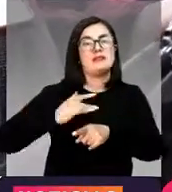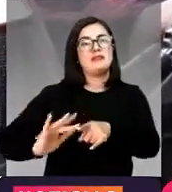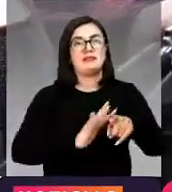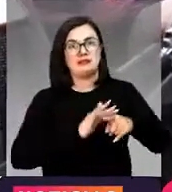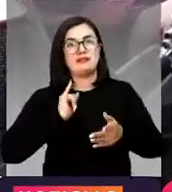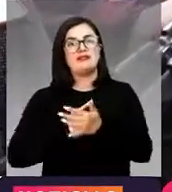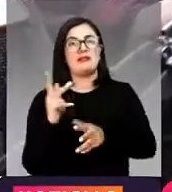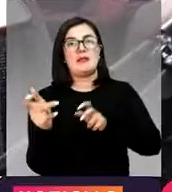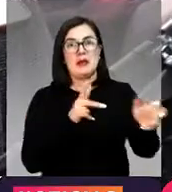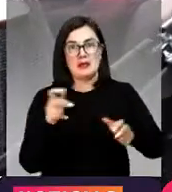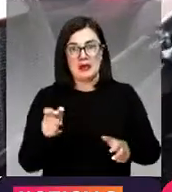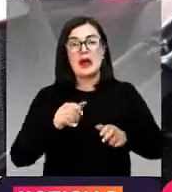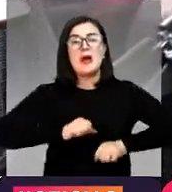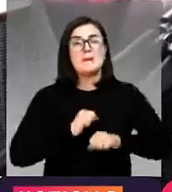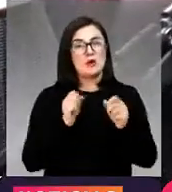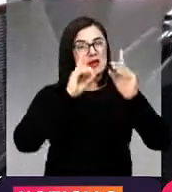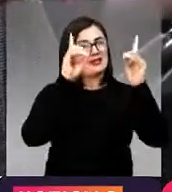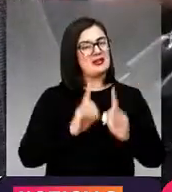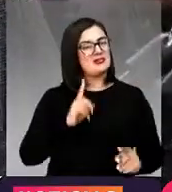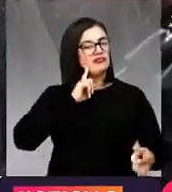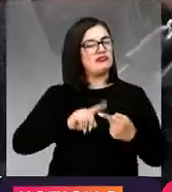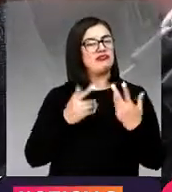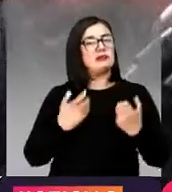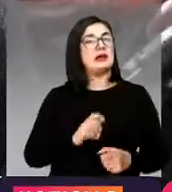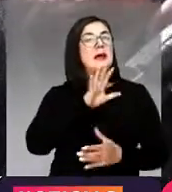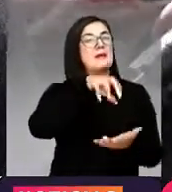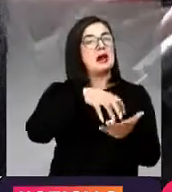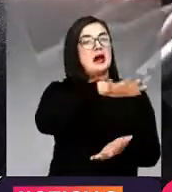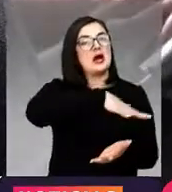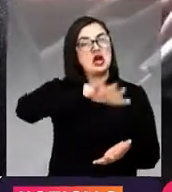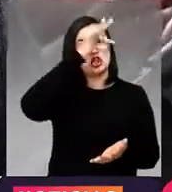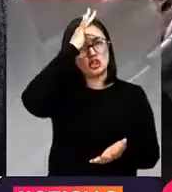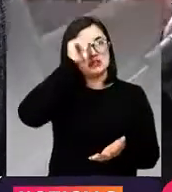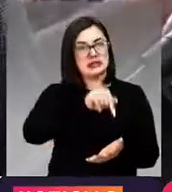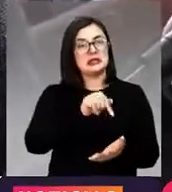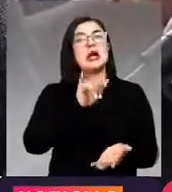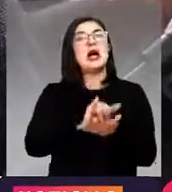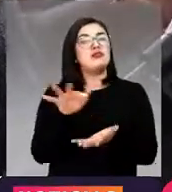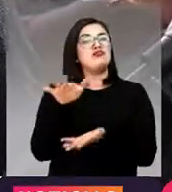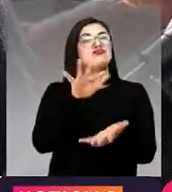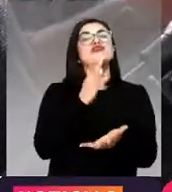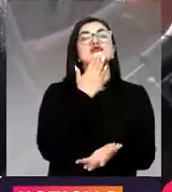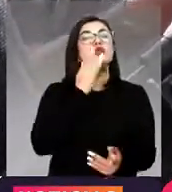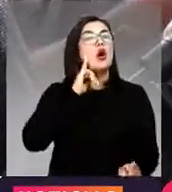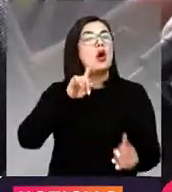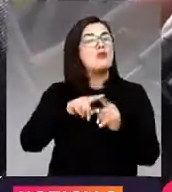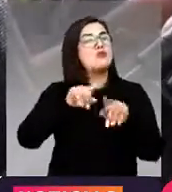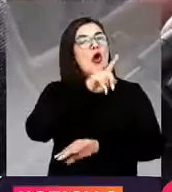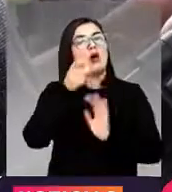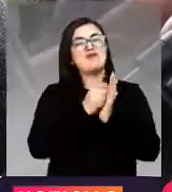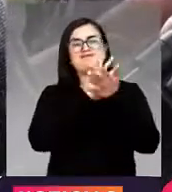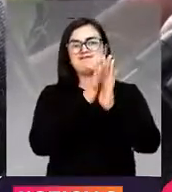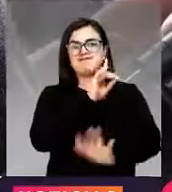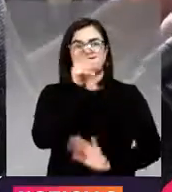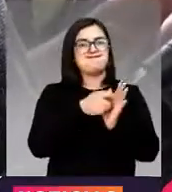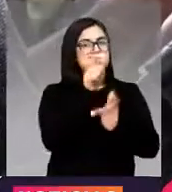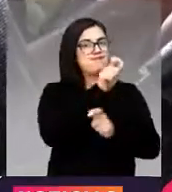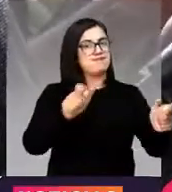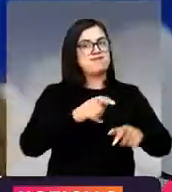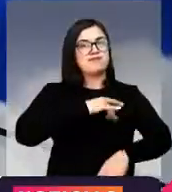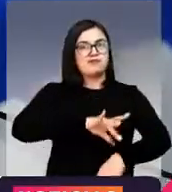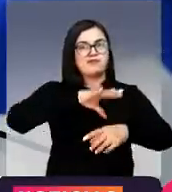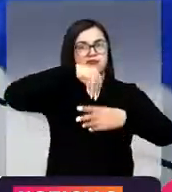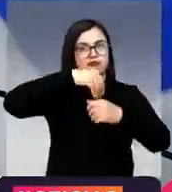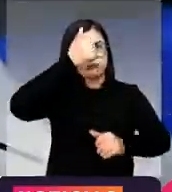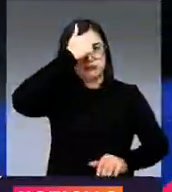bogotá decidió llegar a un hospital con las dosis suficientes para la totalidad del personal de primera